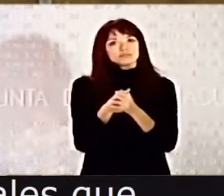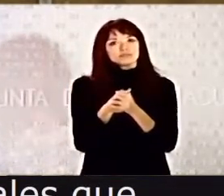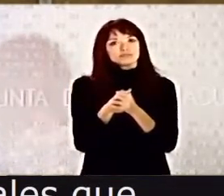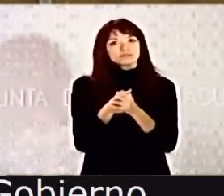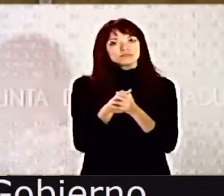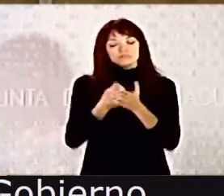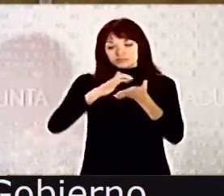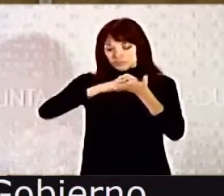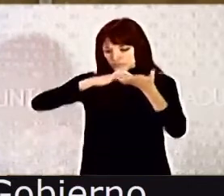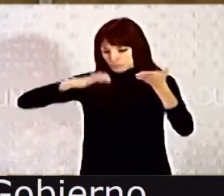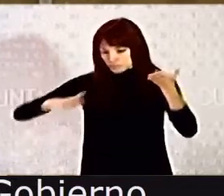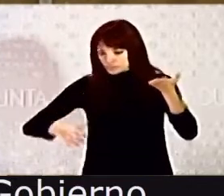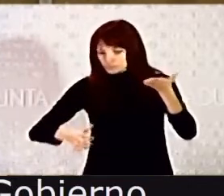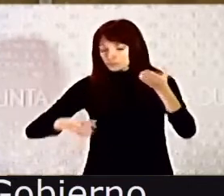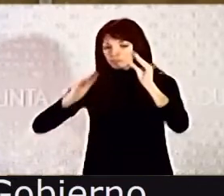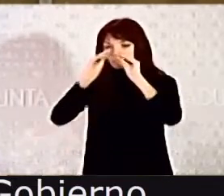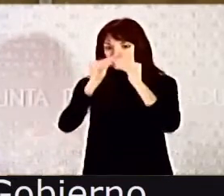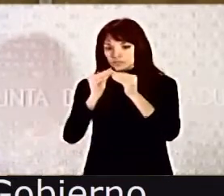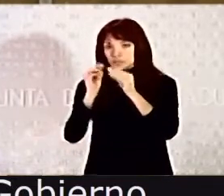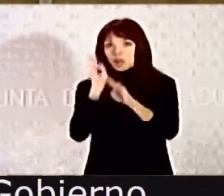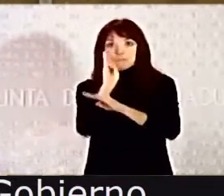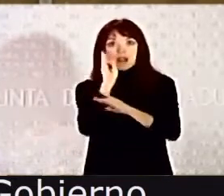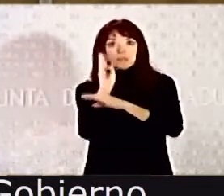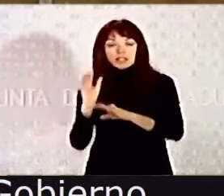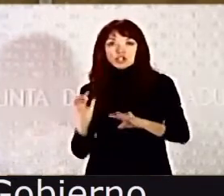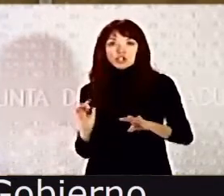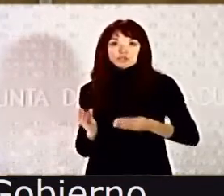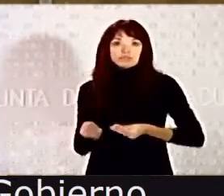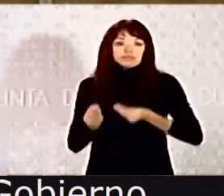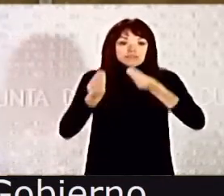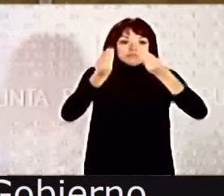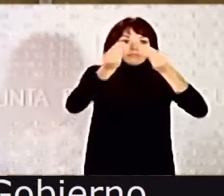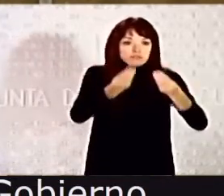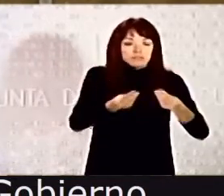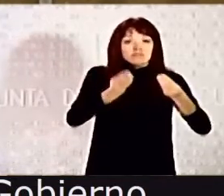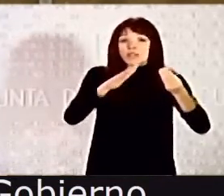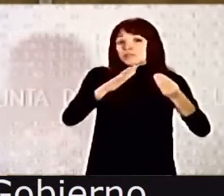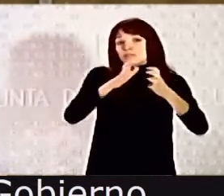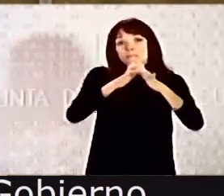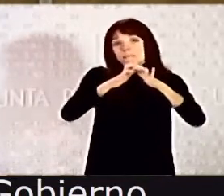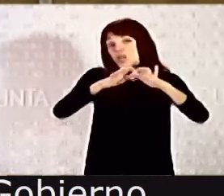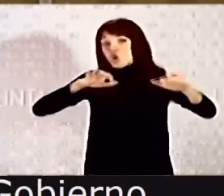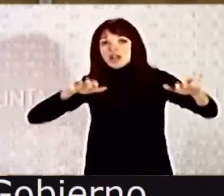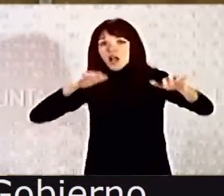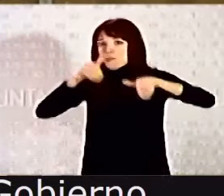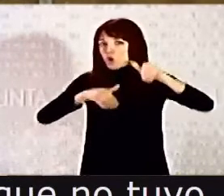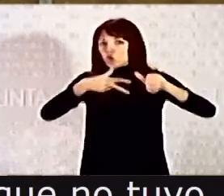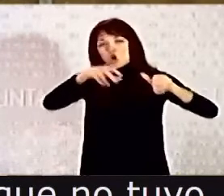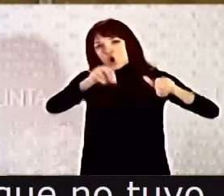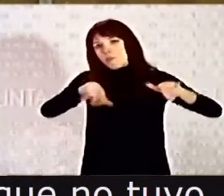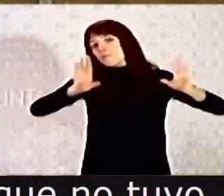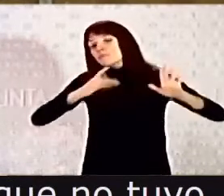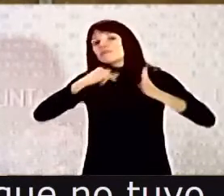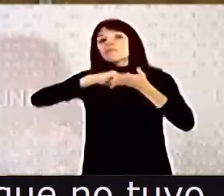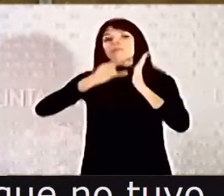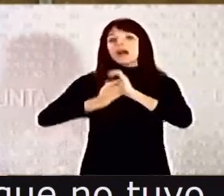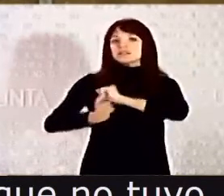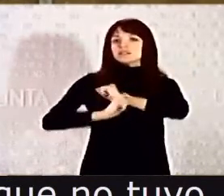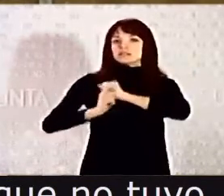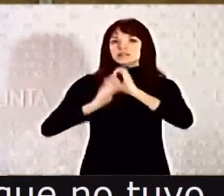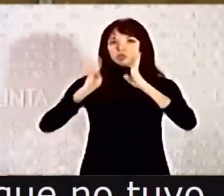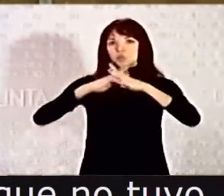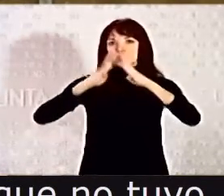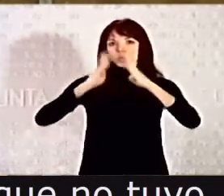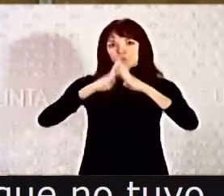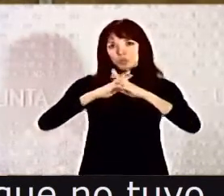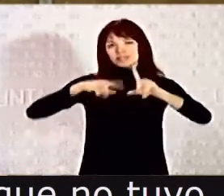redactó y llevó al Parlamento, aunque no estuvo allí el respaldo mayoritario de la Cámara, un plan estratégico de infraestructuras viarias